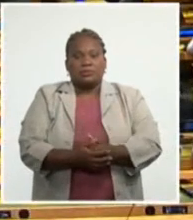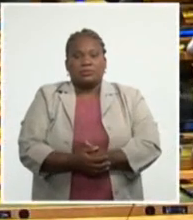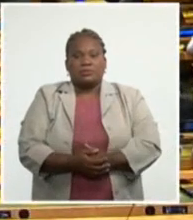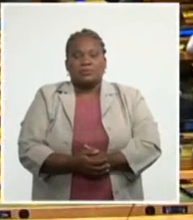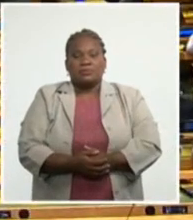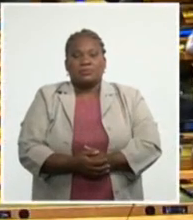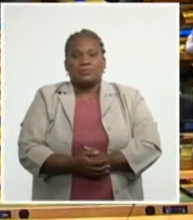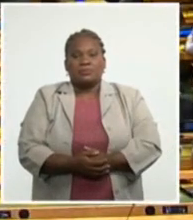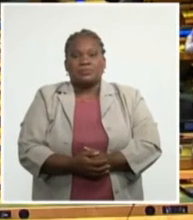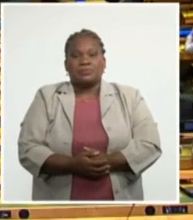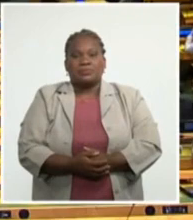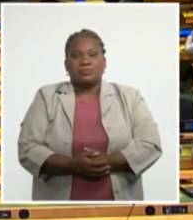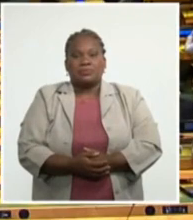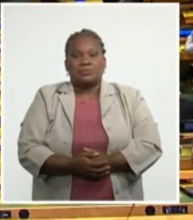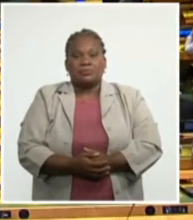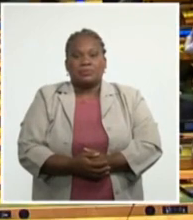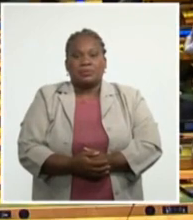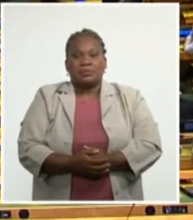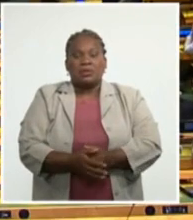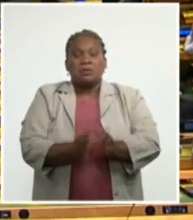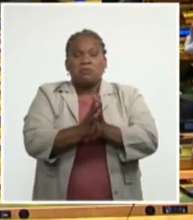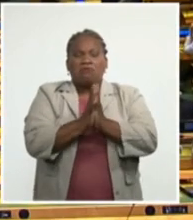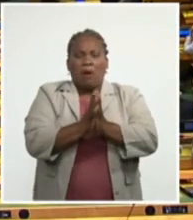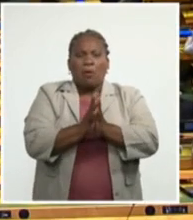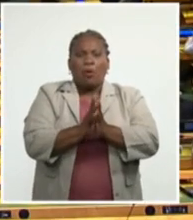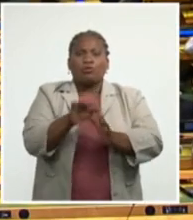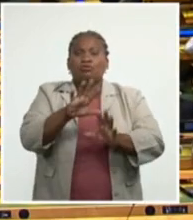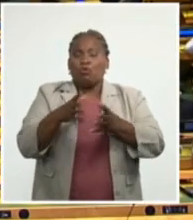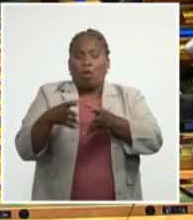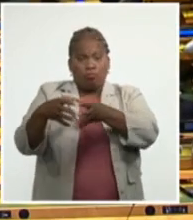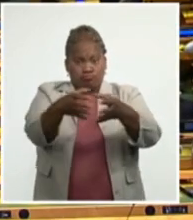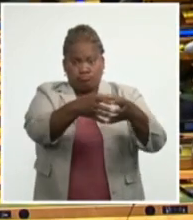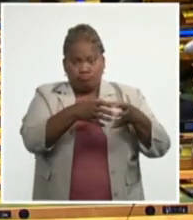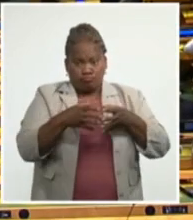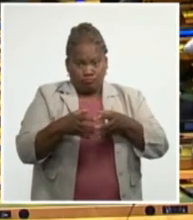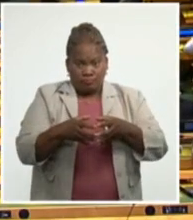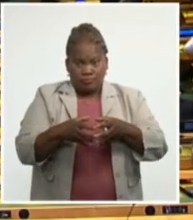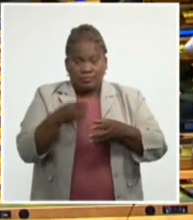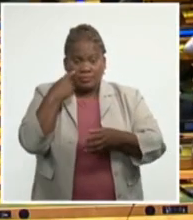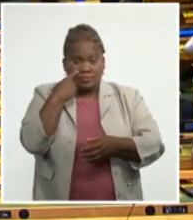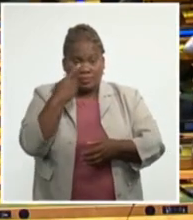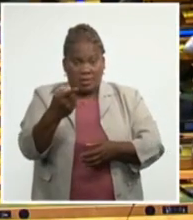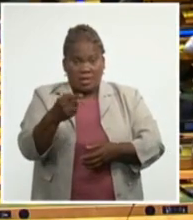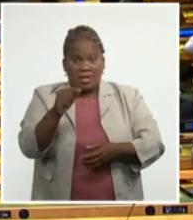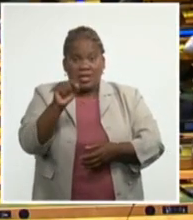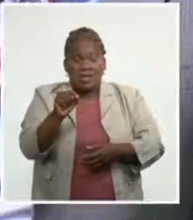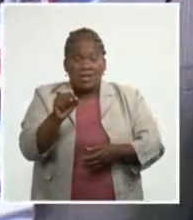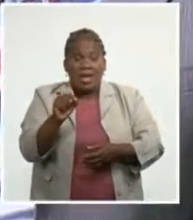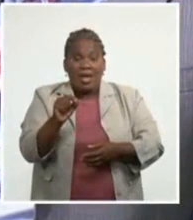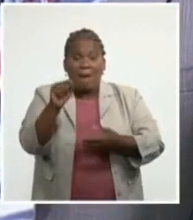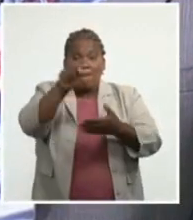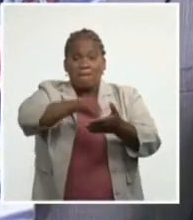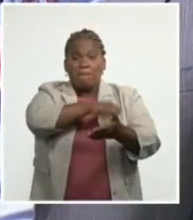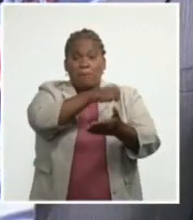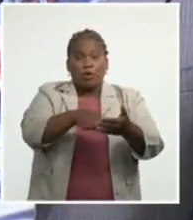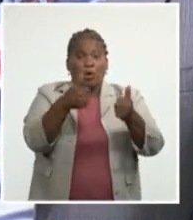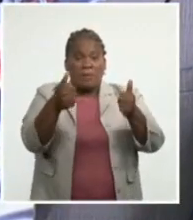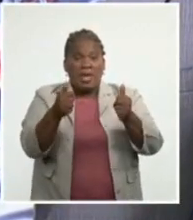Por favor, rogamos a las delegaciones que verifiquen que sus votos están bien reflejados en pantalla.